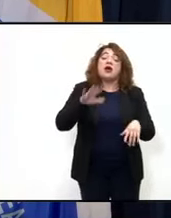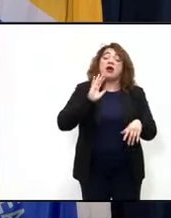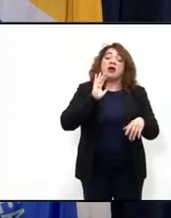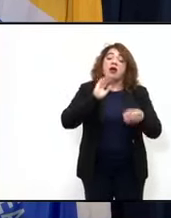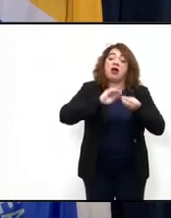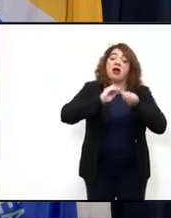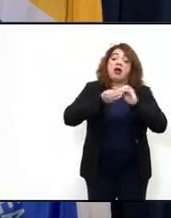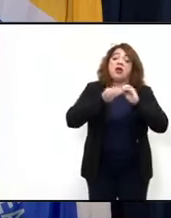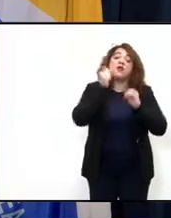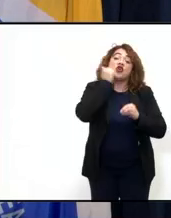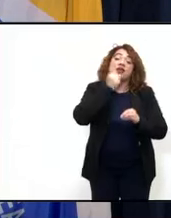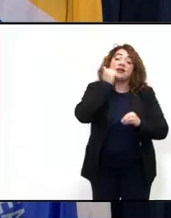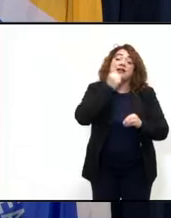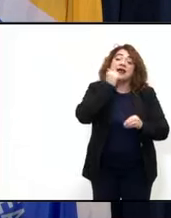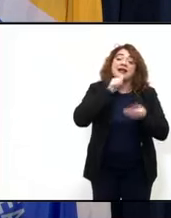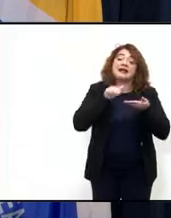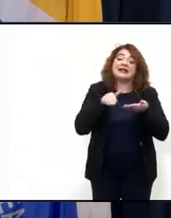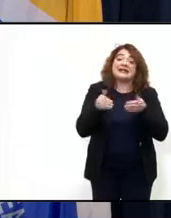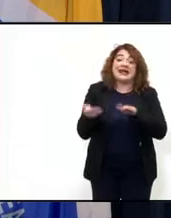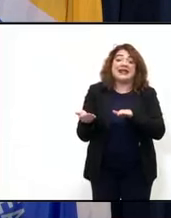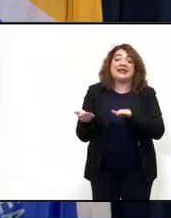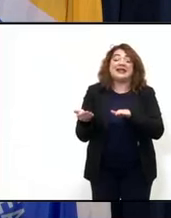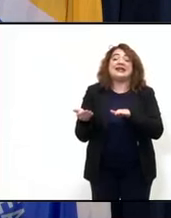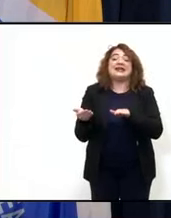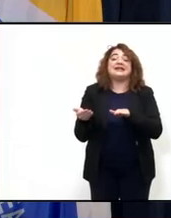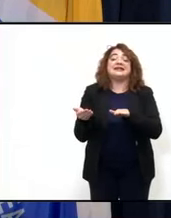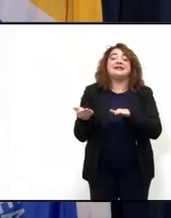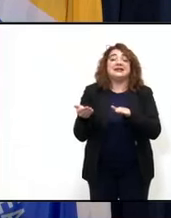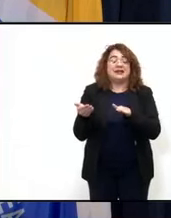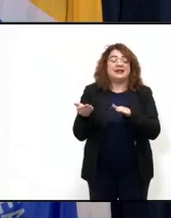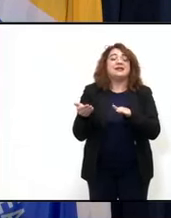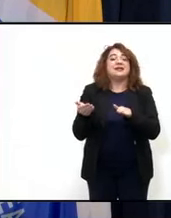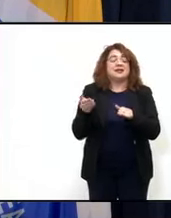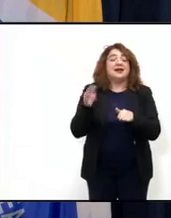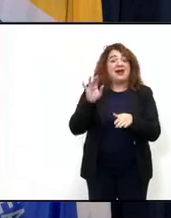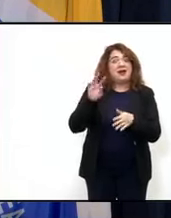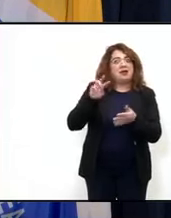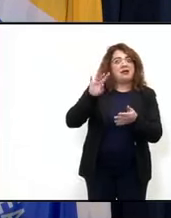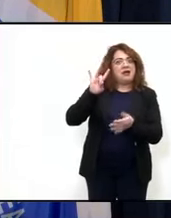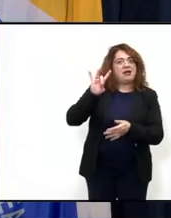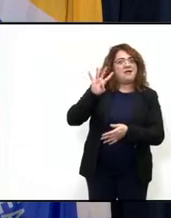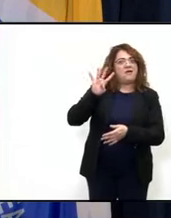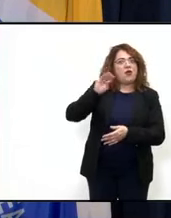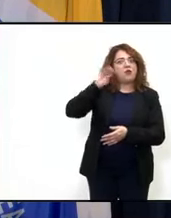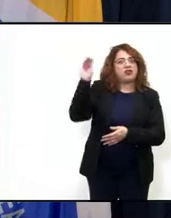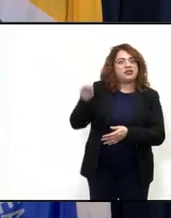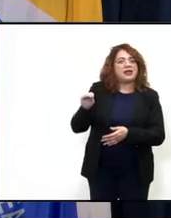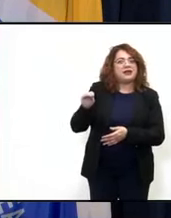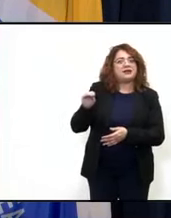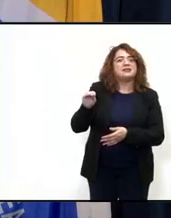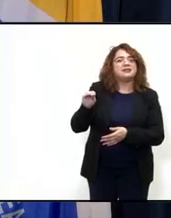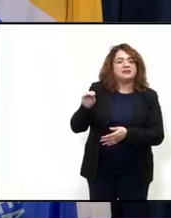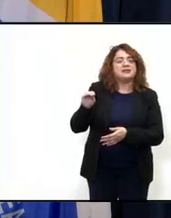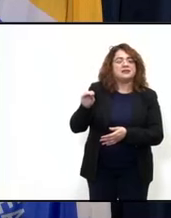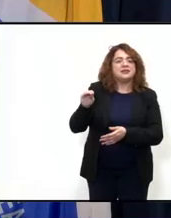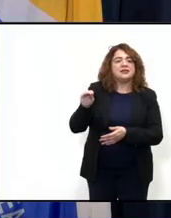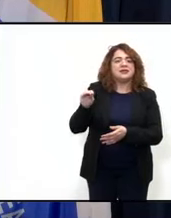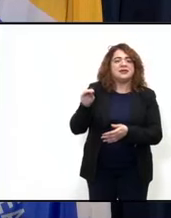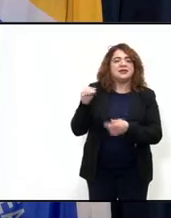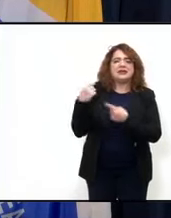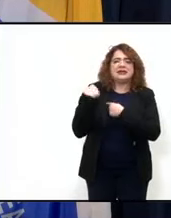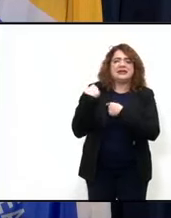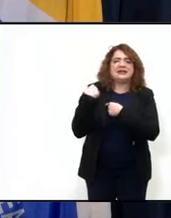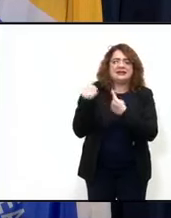número promedio diario de muertes por COVID-19 ha disminuido un 84% desde el